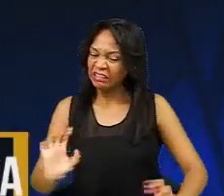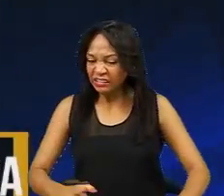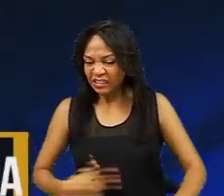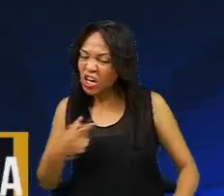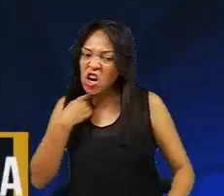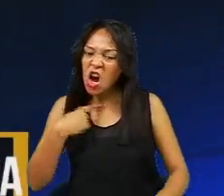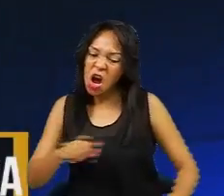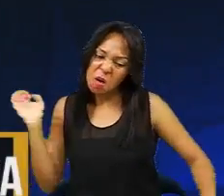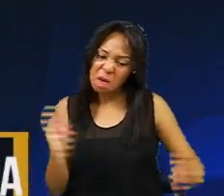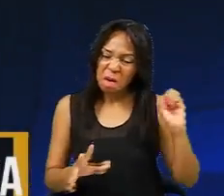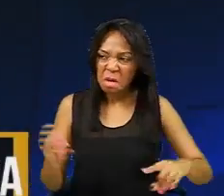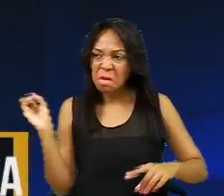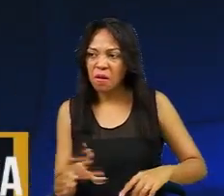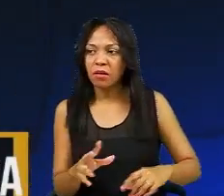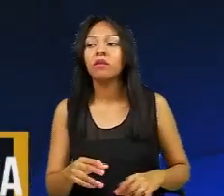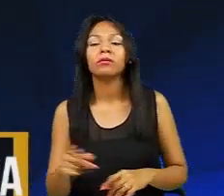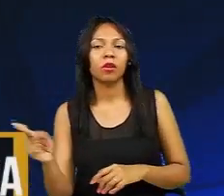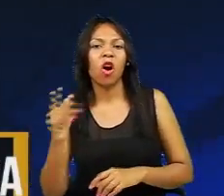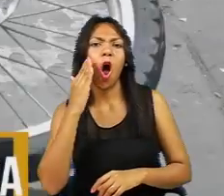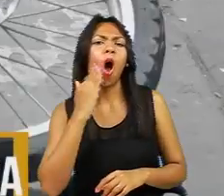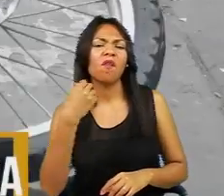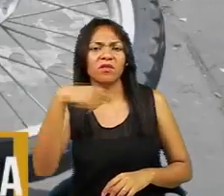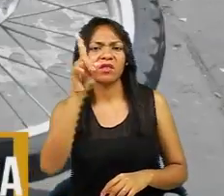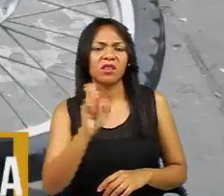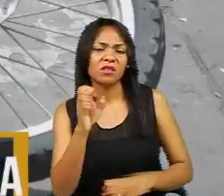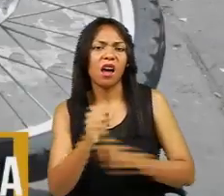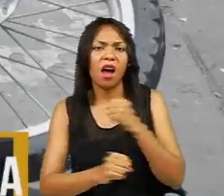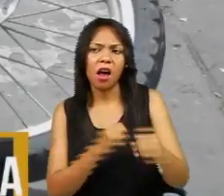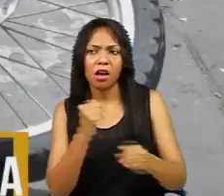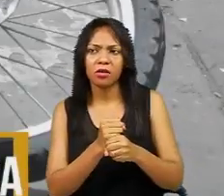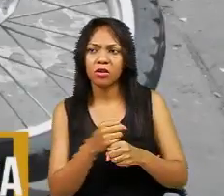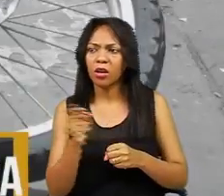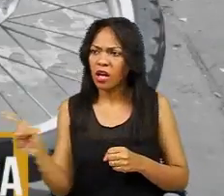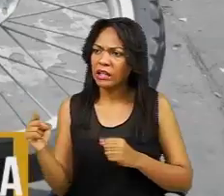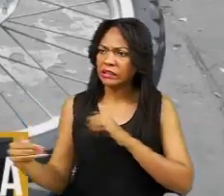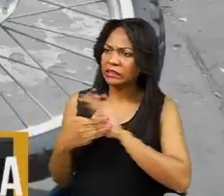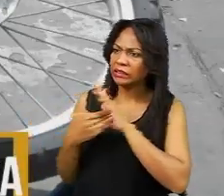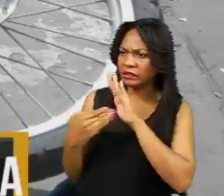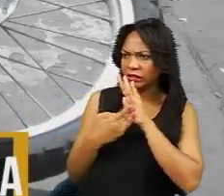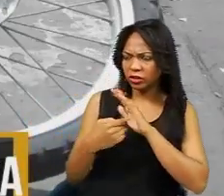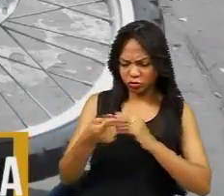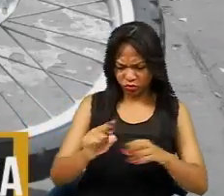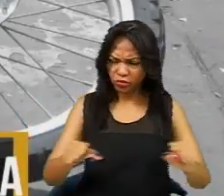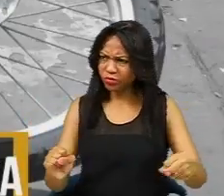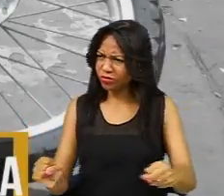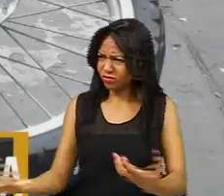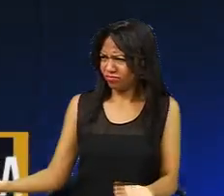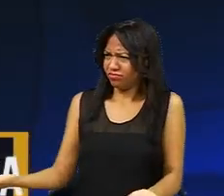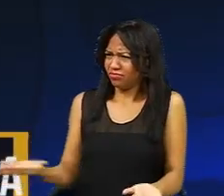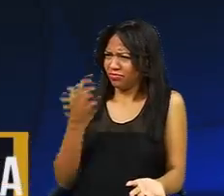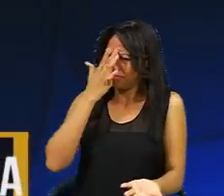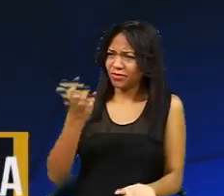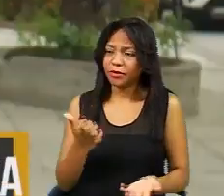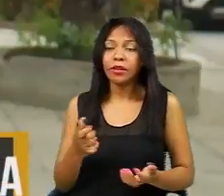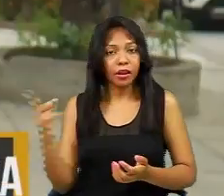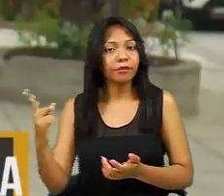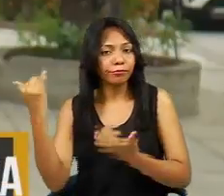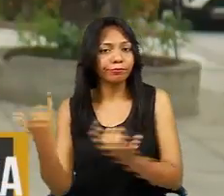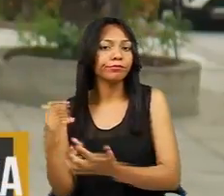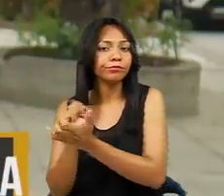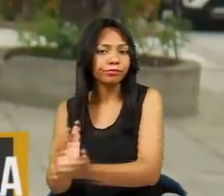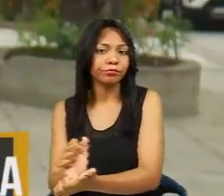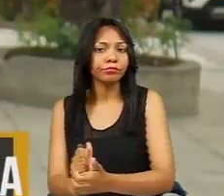años, conocido con el alias de Cristiano Ronaldo, lideró, según las autoridades, los actos de afectación contra la patrulla de la policía. Este fue capturado.